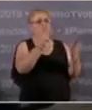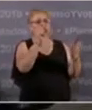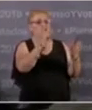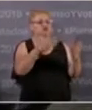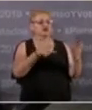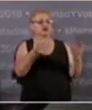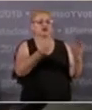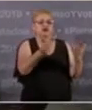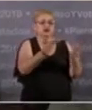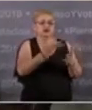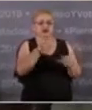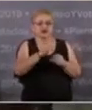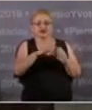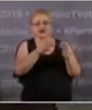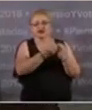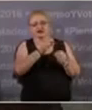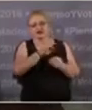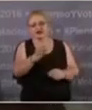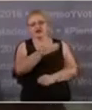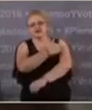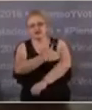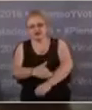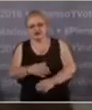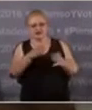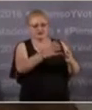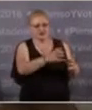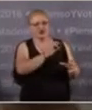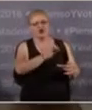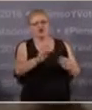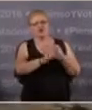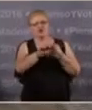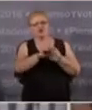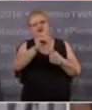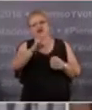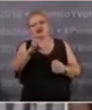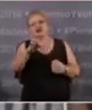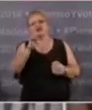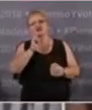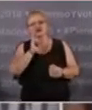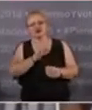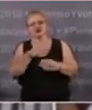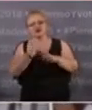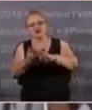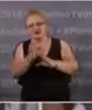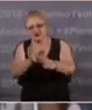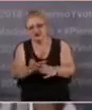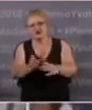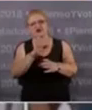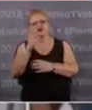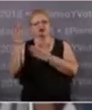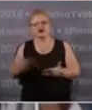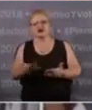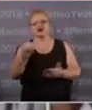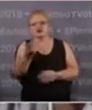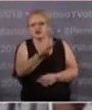violencia intrafamiliar o de violencia de género y ellos desconocen el tema, entonces llegan y le preguntan a las